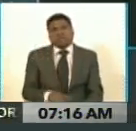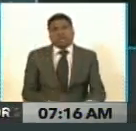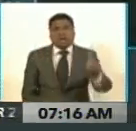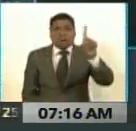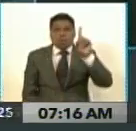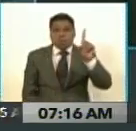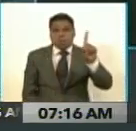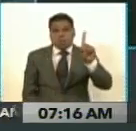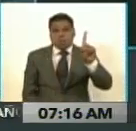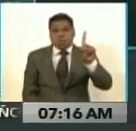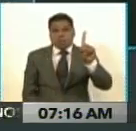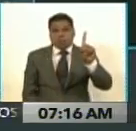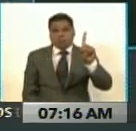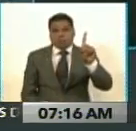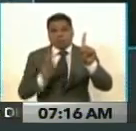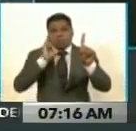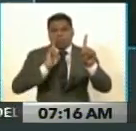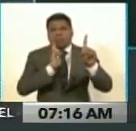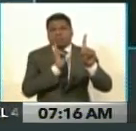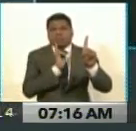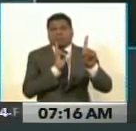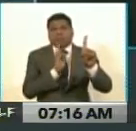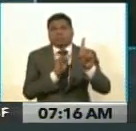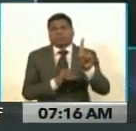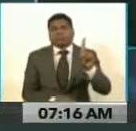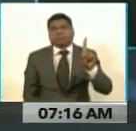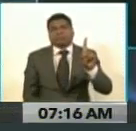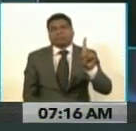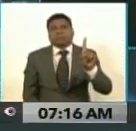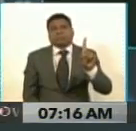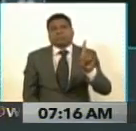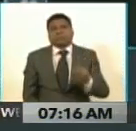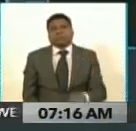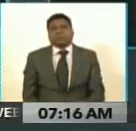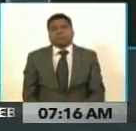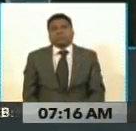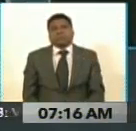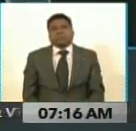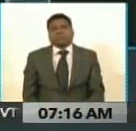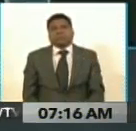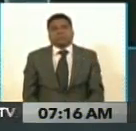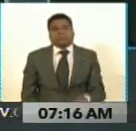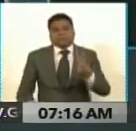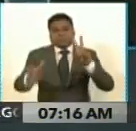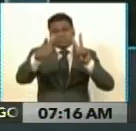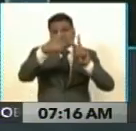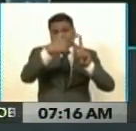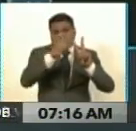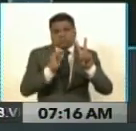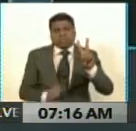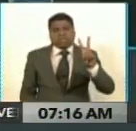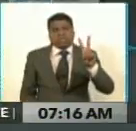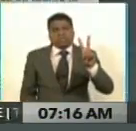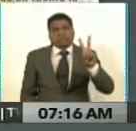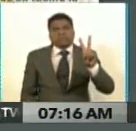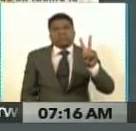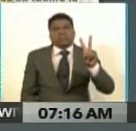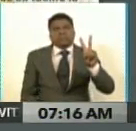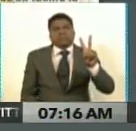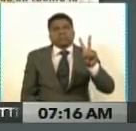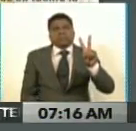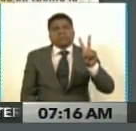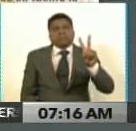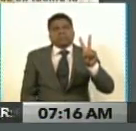el litro de 91 octan esa la segunda lo que tiene que ver con el